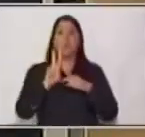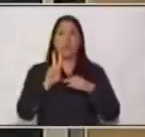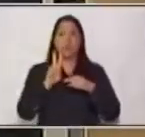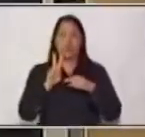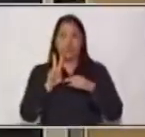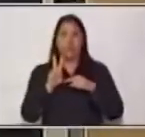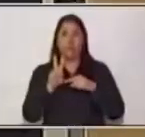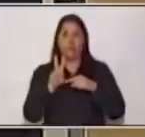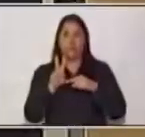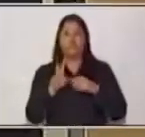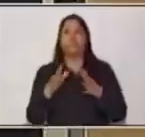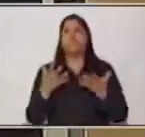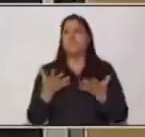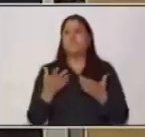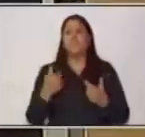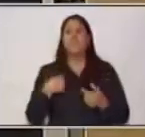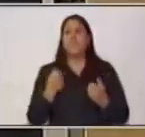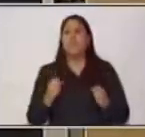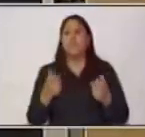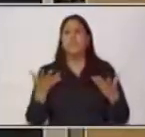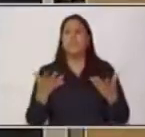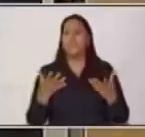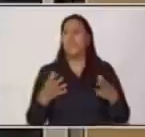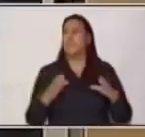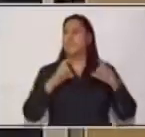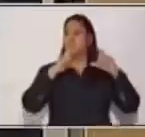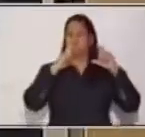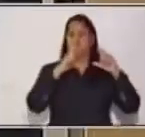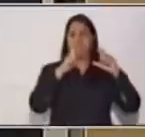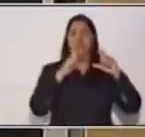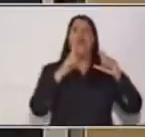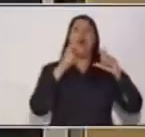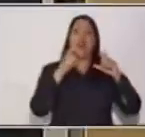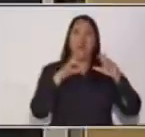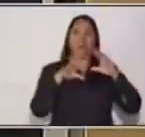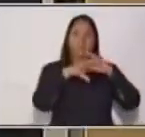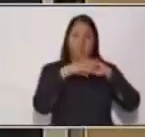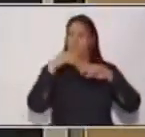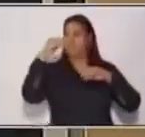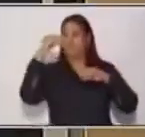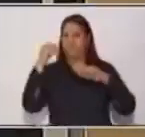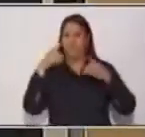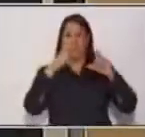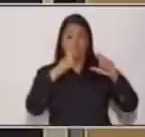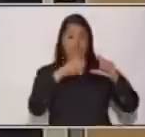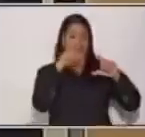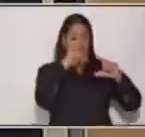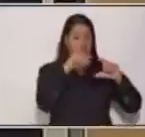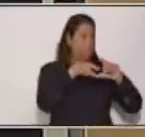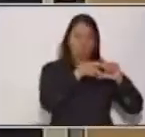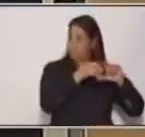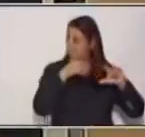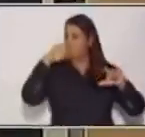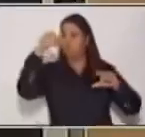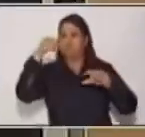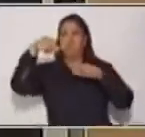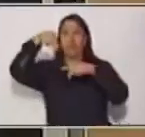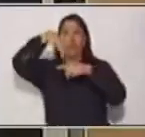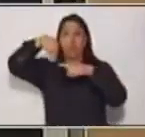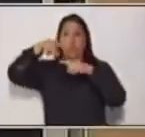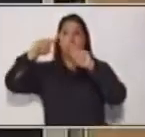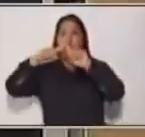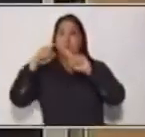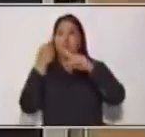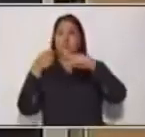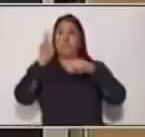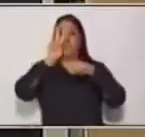hice? Al sacarlo del paréntesis, le apliqué la potencia tanto al numerador como al denominador. Entonces me queda